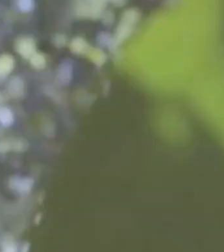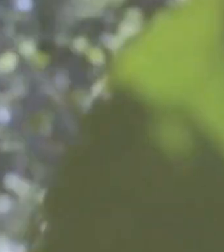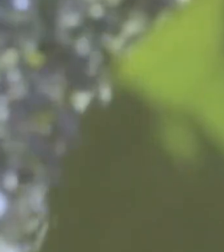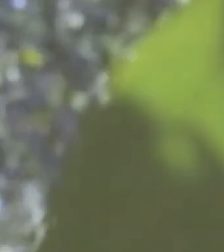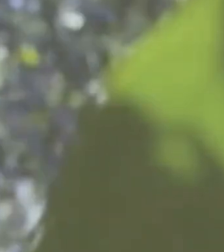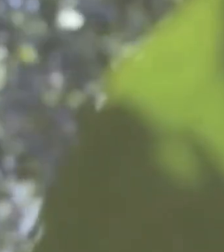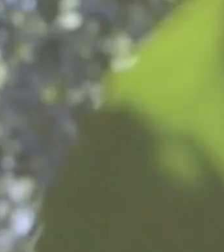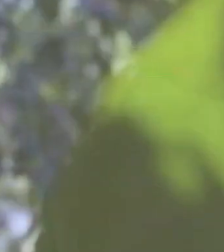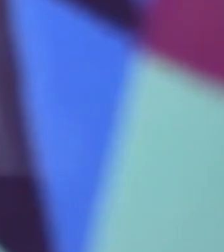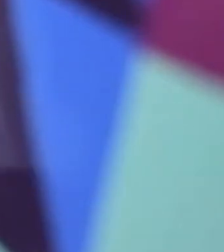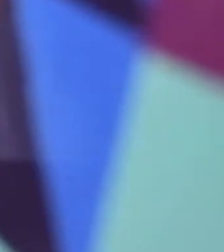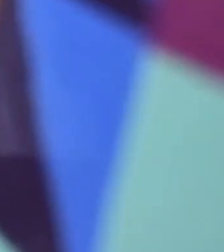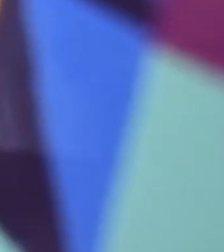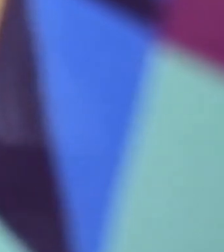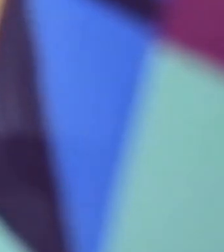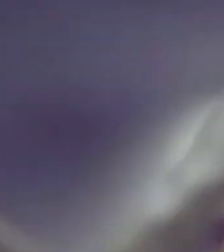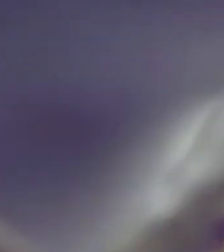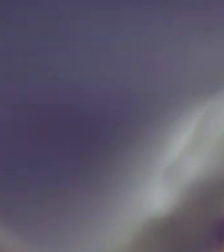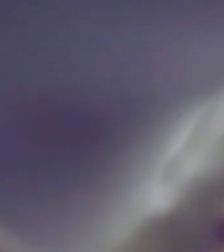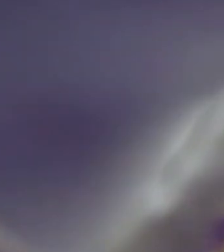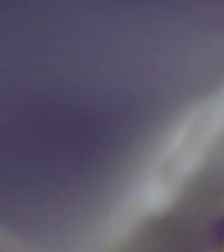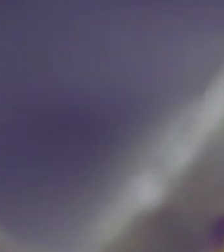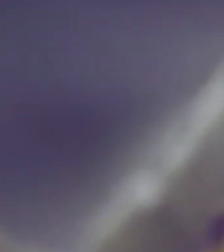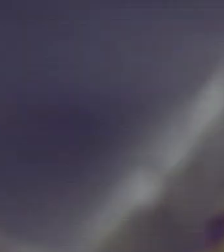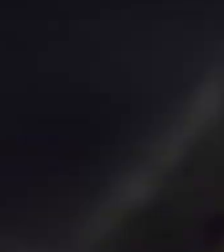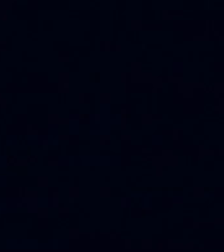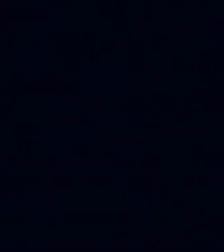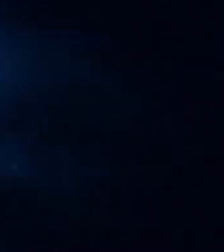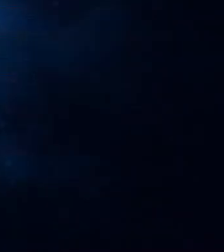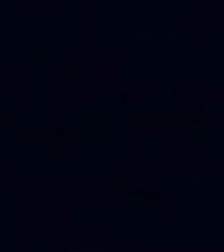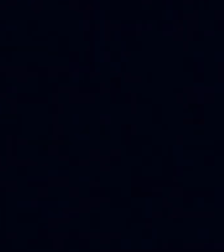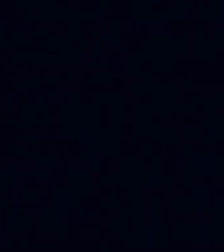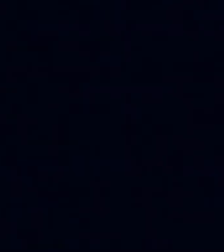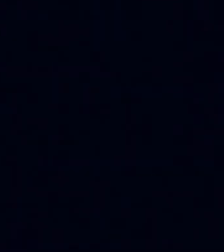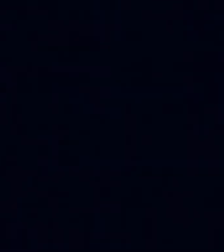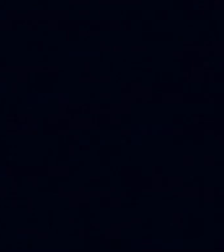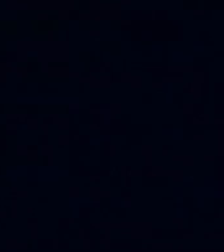Estás viendo 13, Costa Rica Televisión.